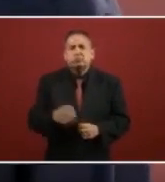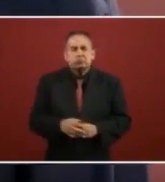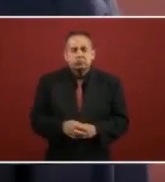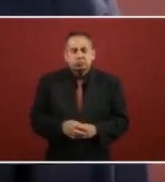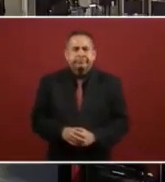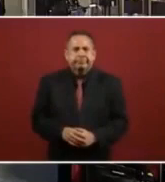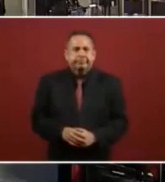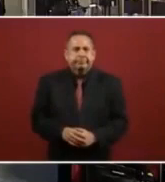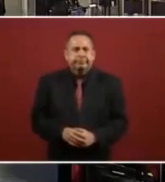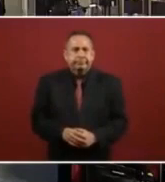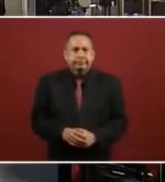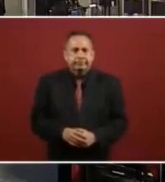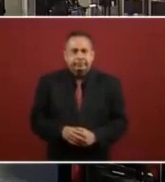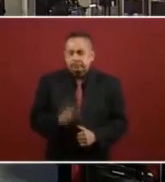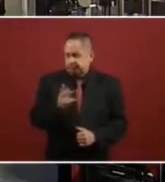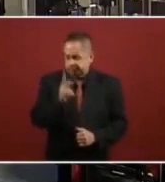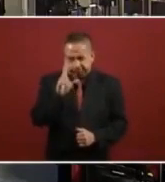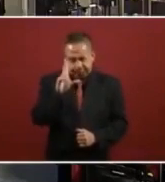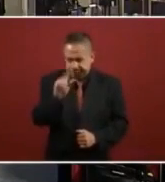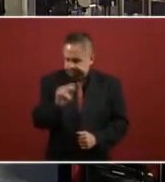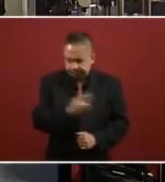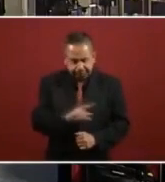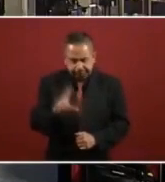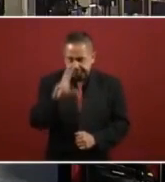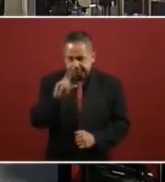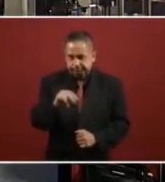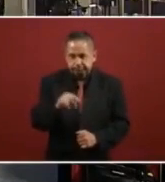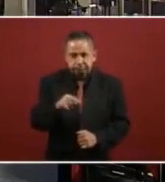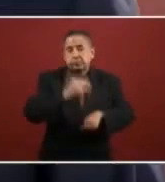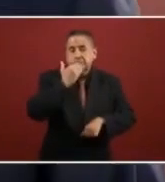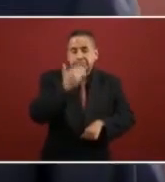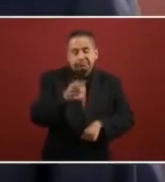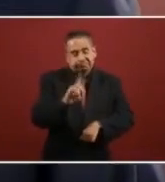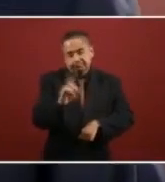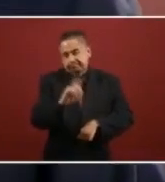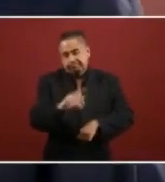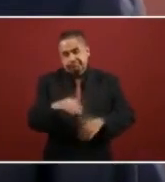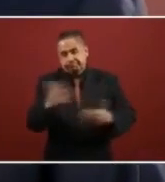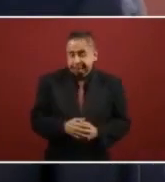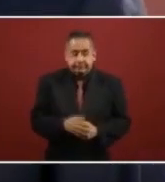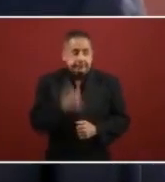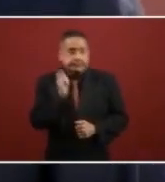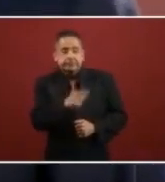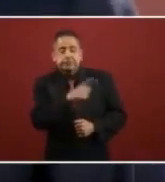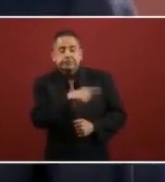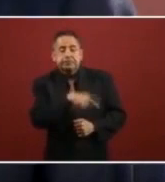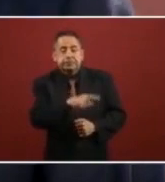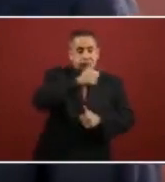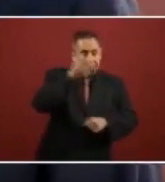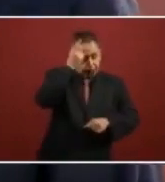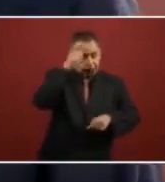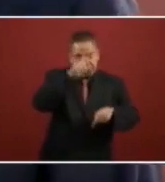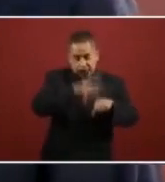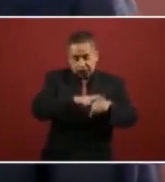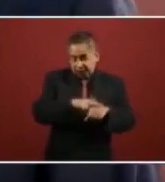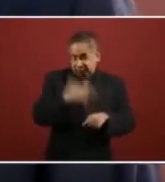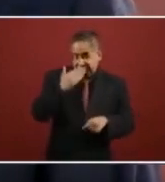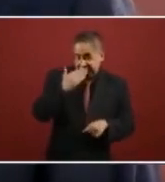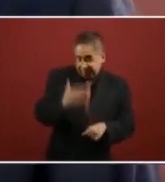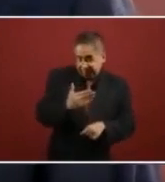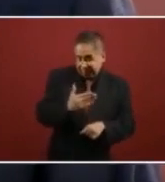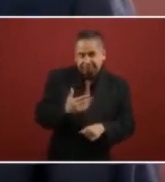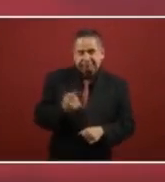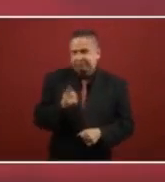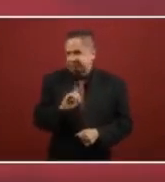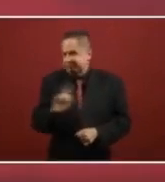protesta pero no se estaban portando bien sobre todo los de arriba bien pues ese es el